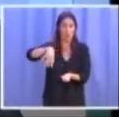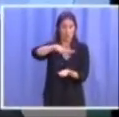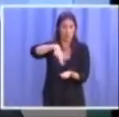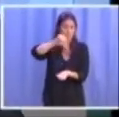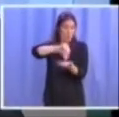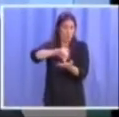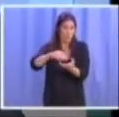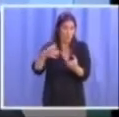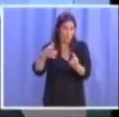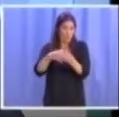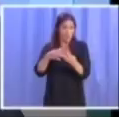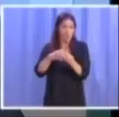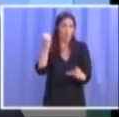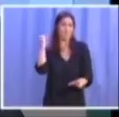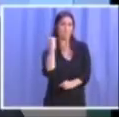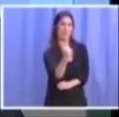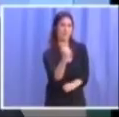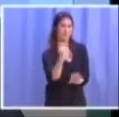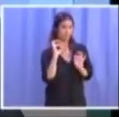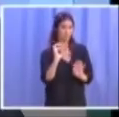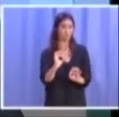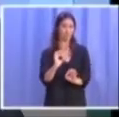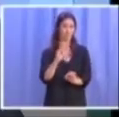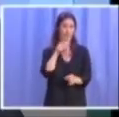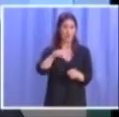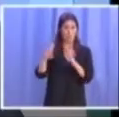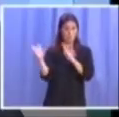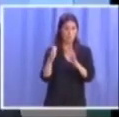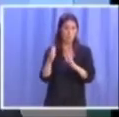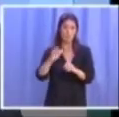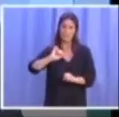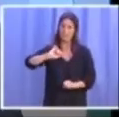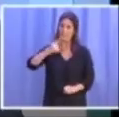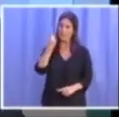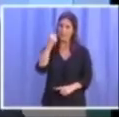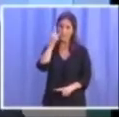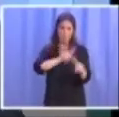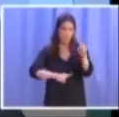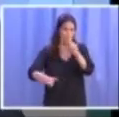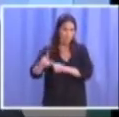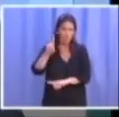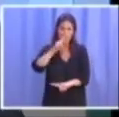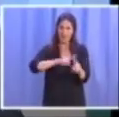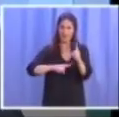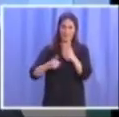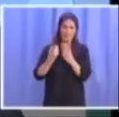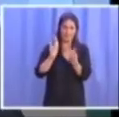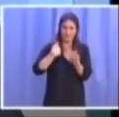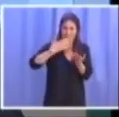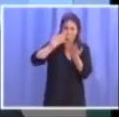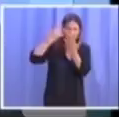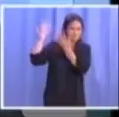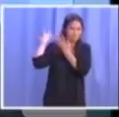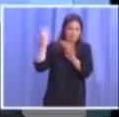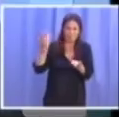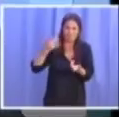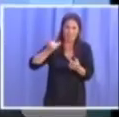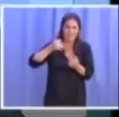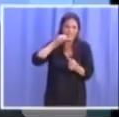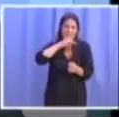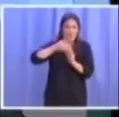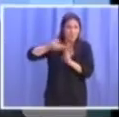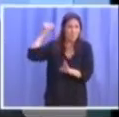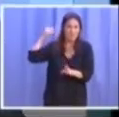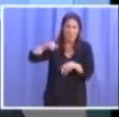ciudad. Estamos sufriendo una de las lacras más complejas y más difíciles de las últimas décadas, y me atrevería a decir de los últimos